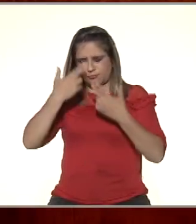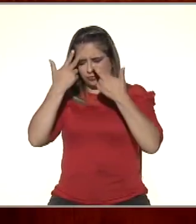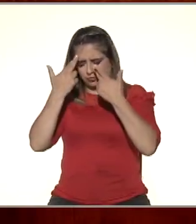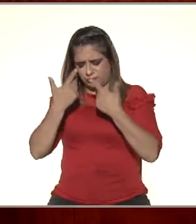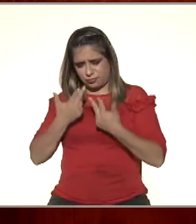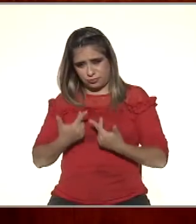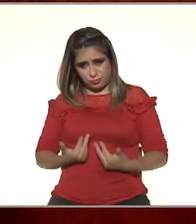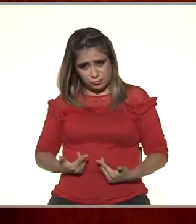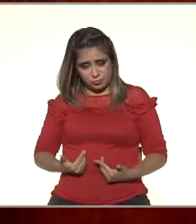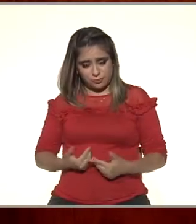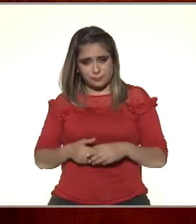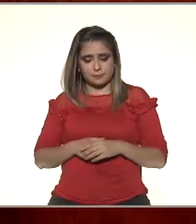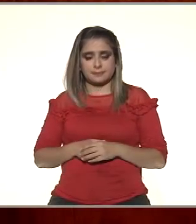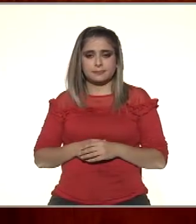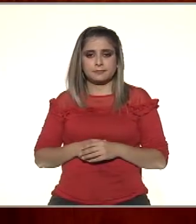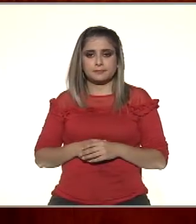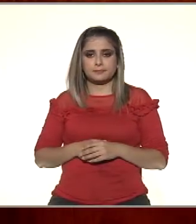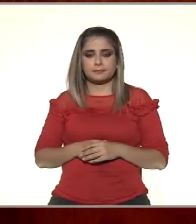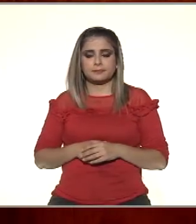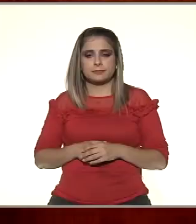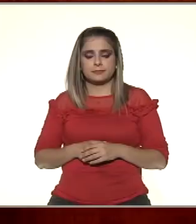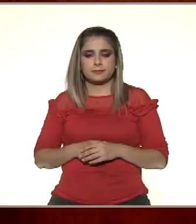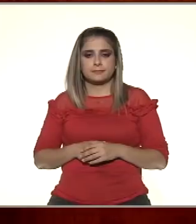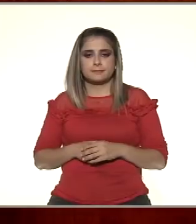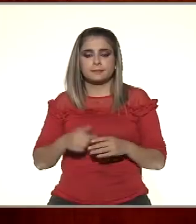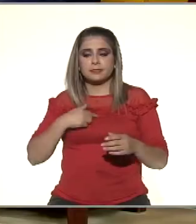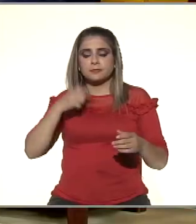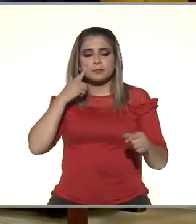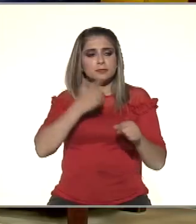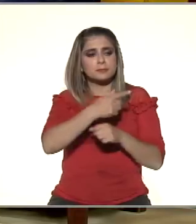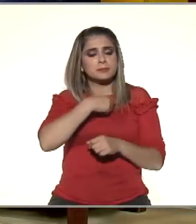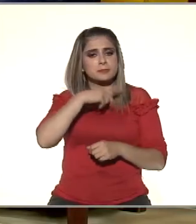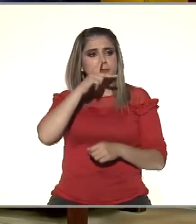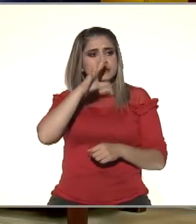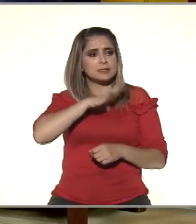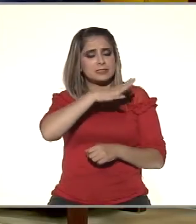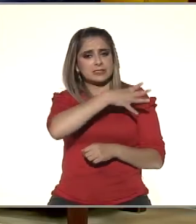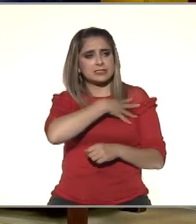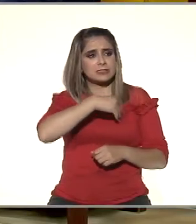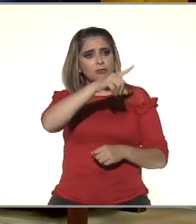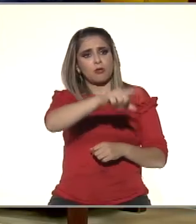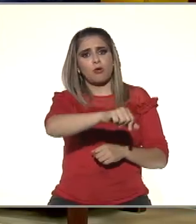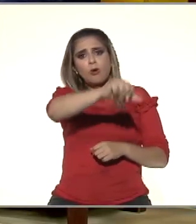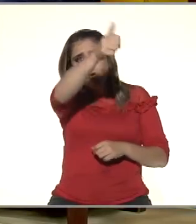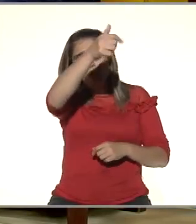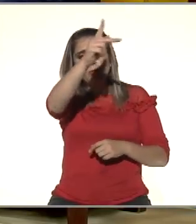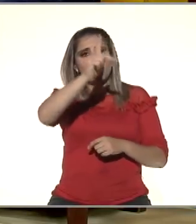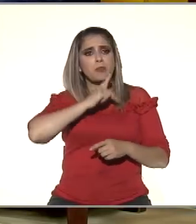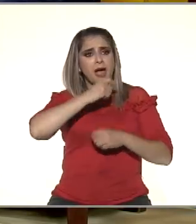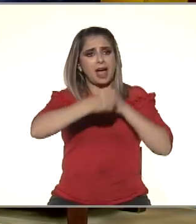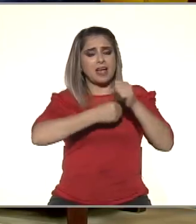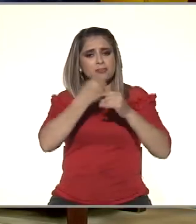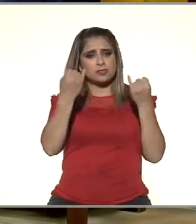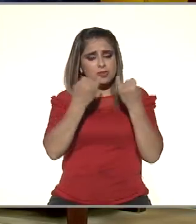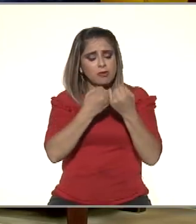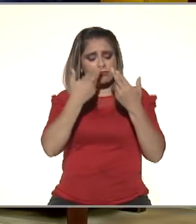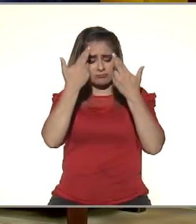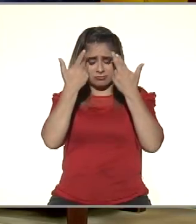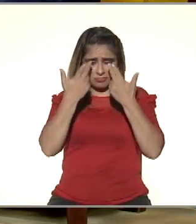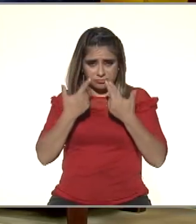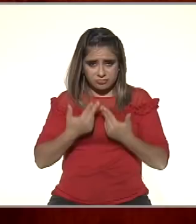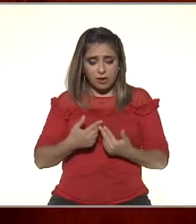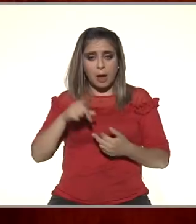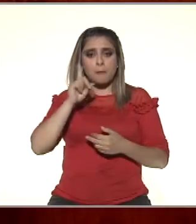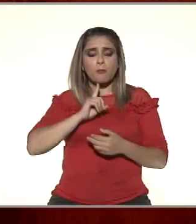¿no? Estas historias donde nos cuentan, me di cuenta que mi papá tenía hijos de la edad de nosotros, etcétera, y las mujeres